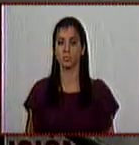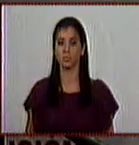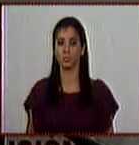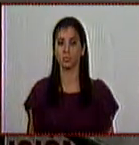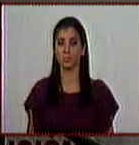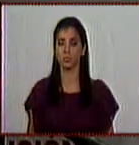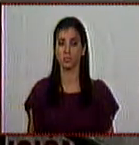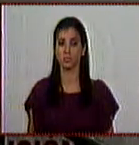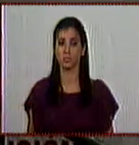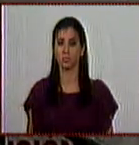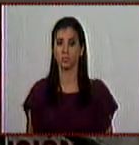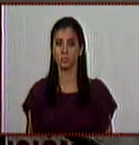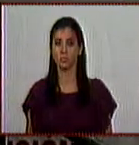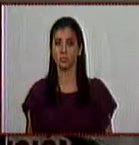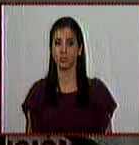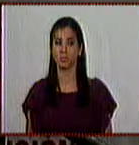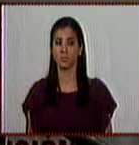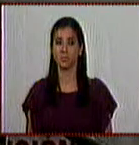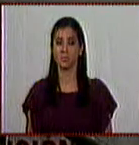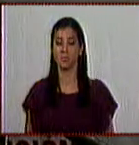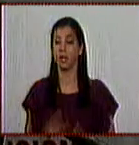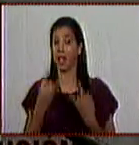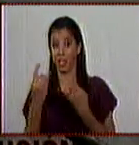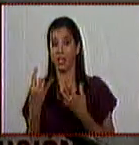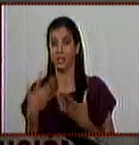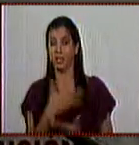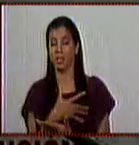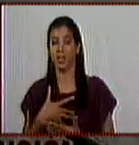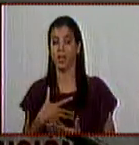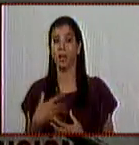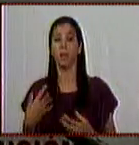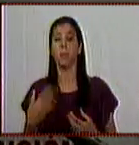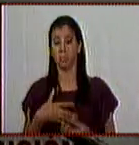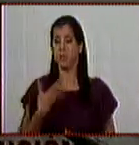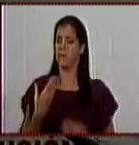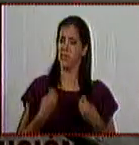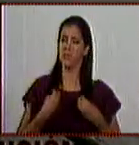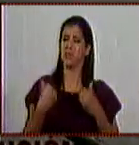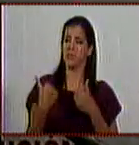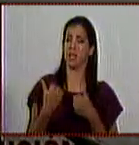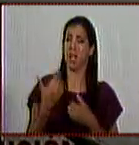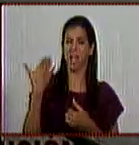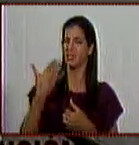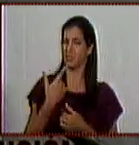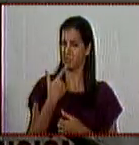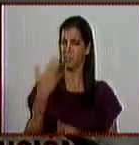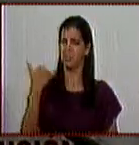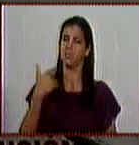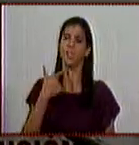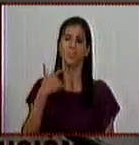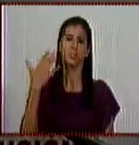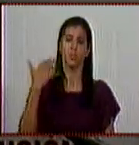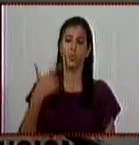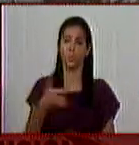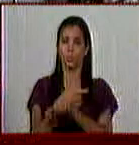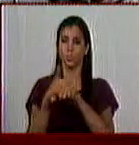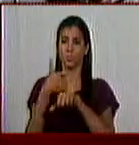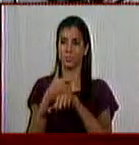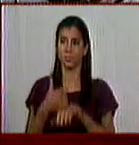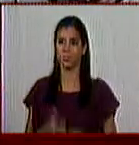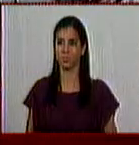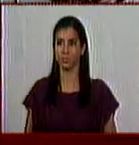conquistar el bienestar o el vivir bien diríamos Ahora replicando las buenas consejas